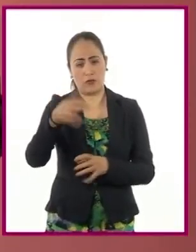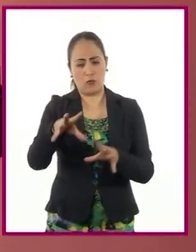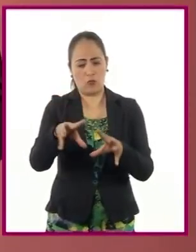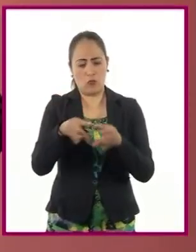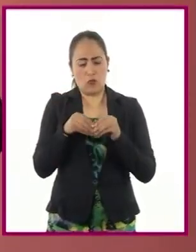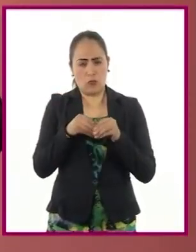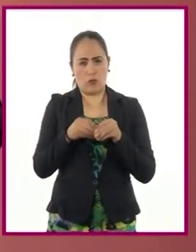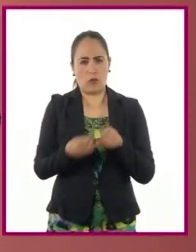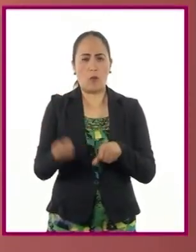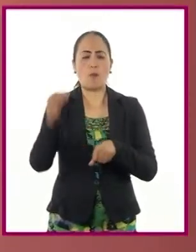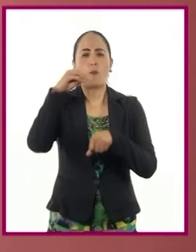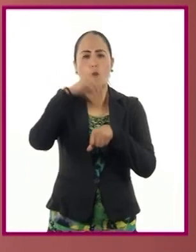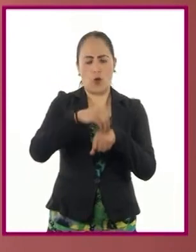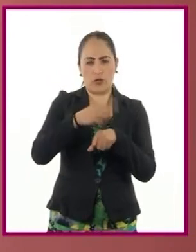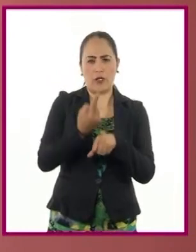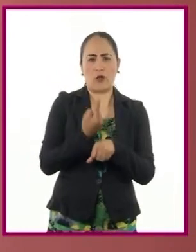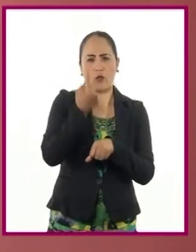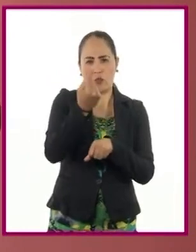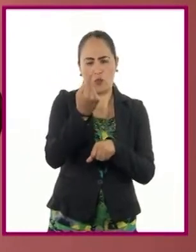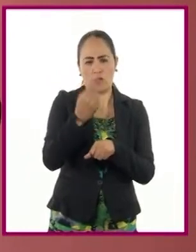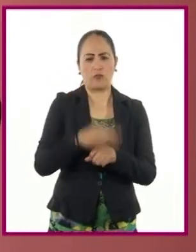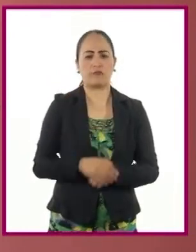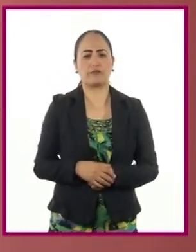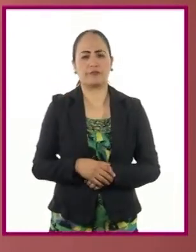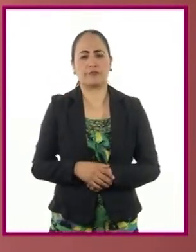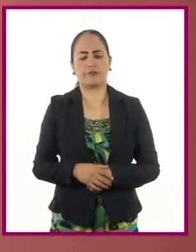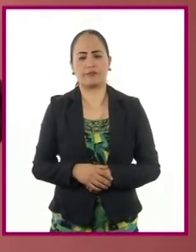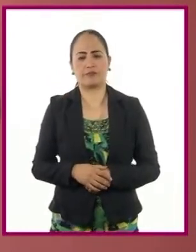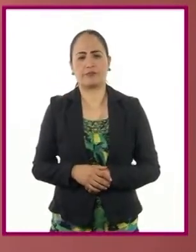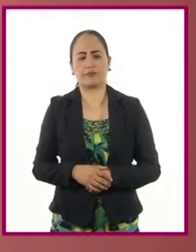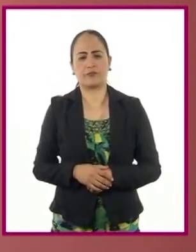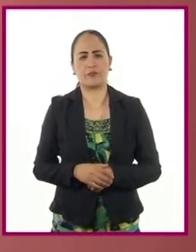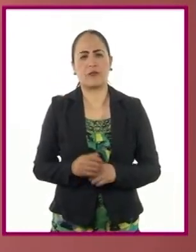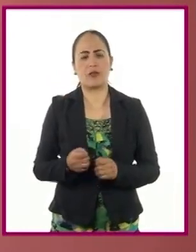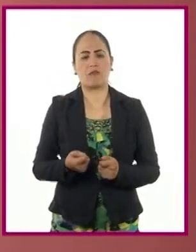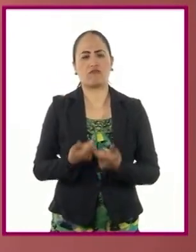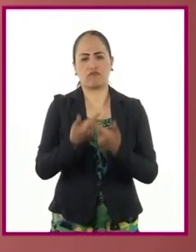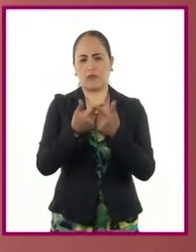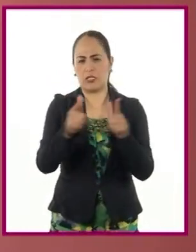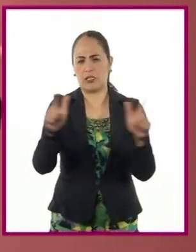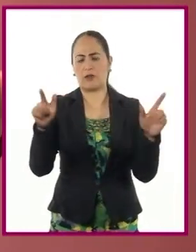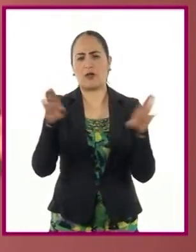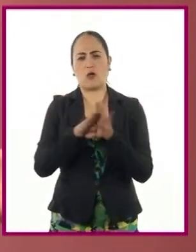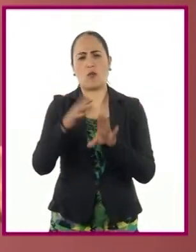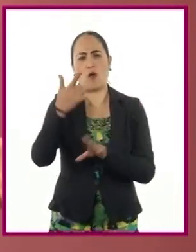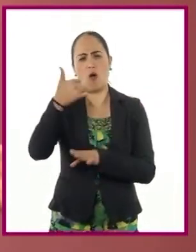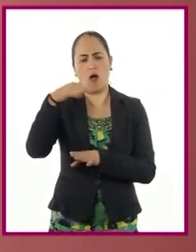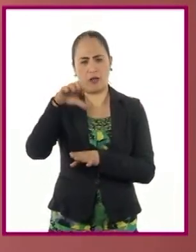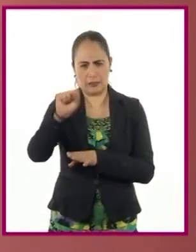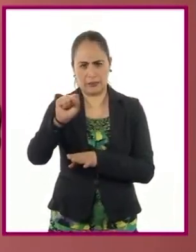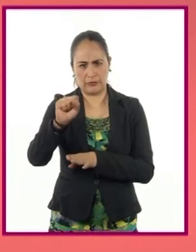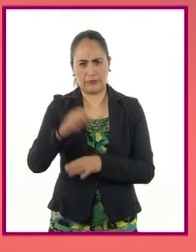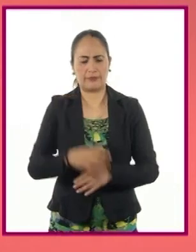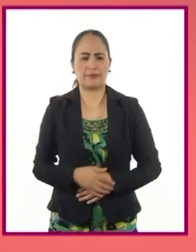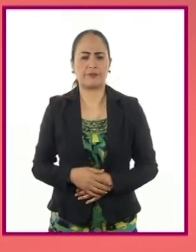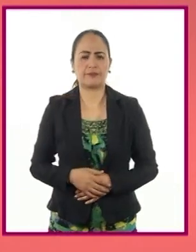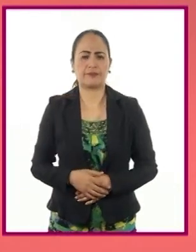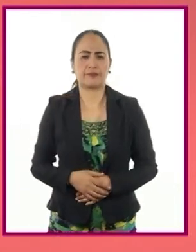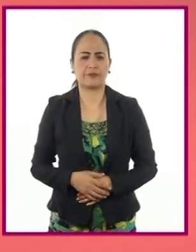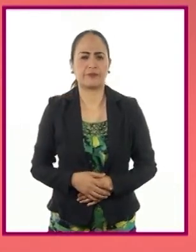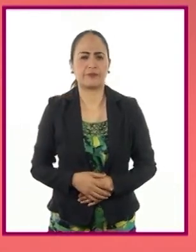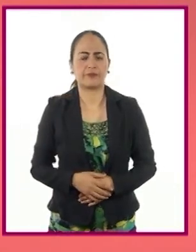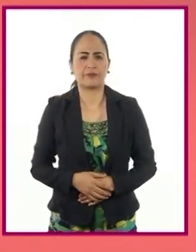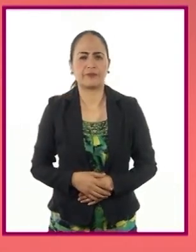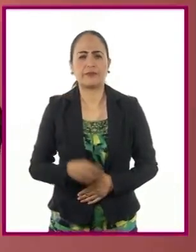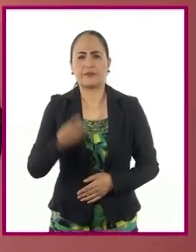un electrón de valencia por cada átomo y es liberado en forma de gas como hidrógeno molecular. Por esta